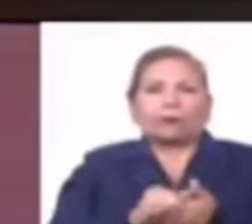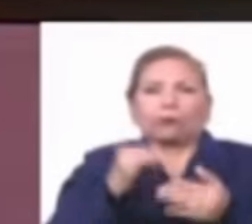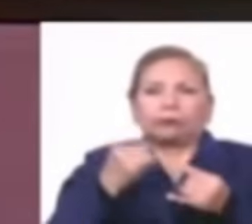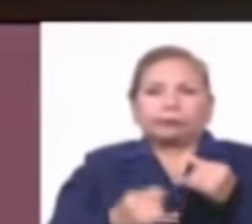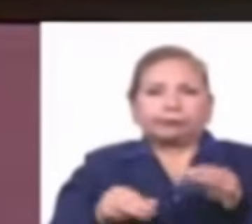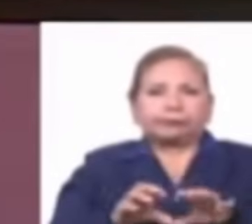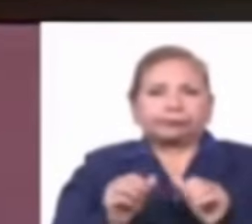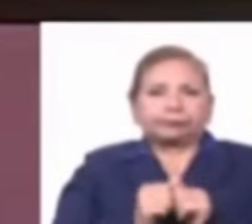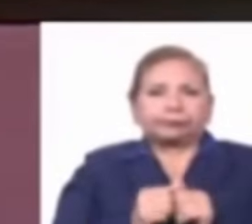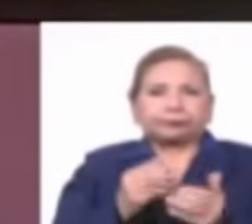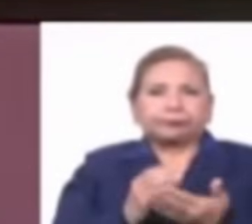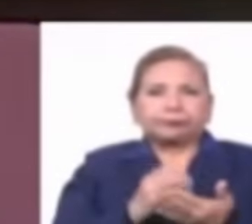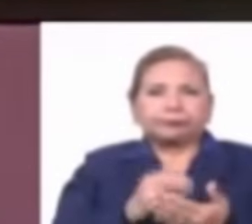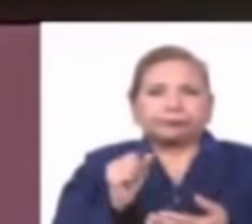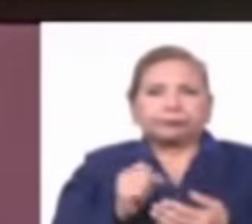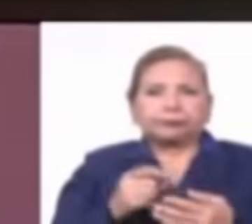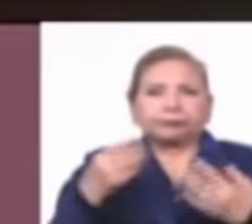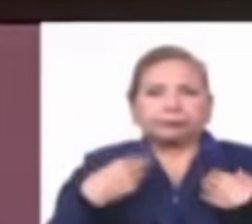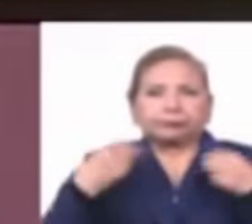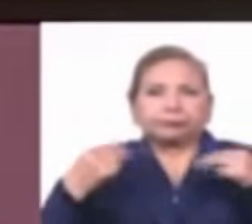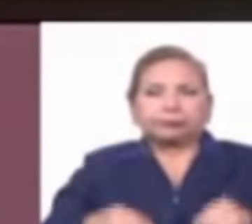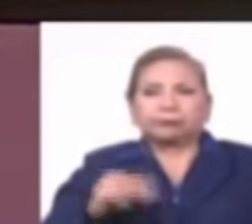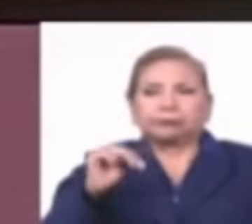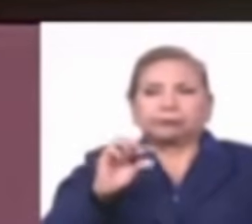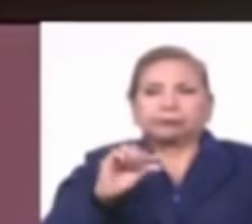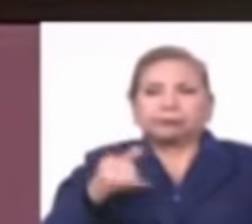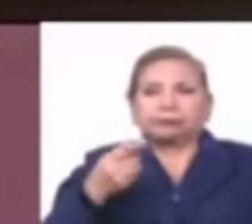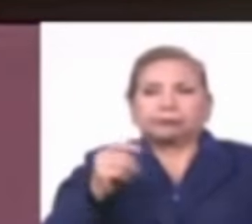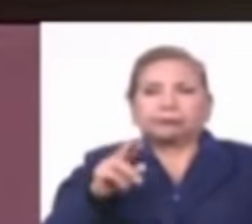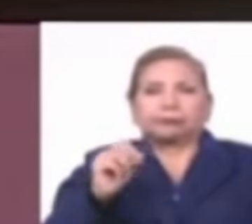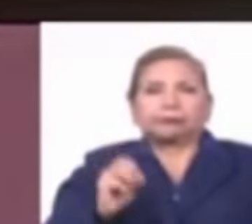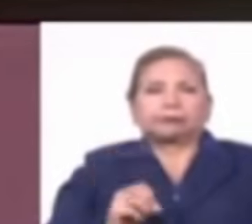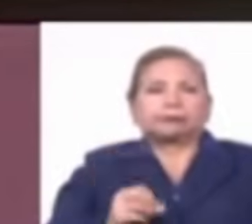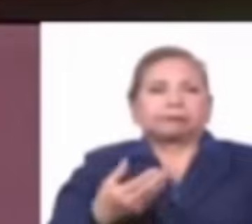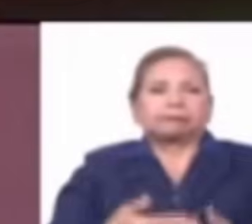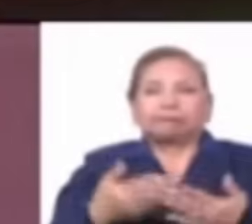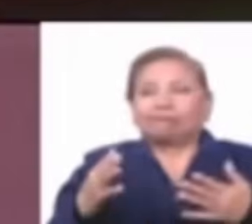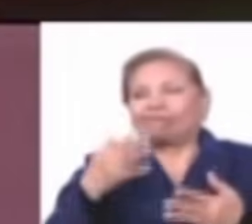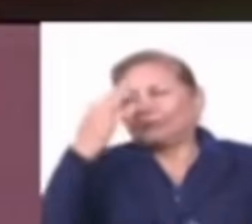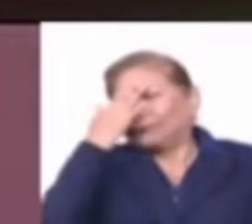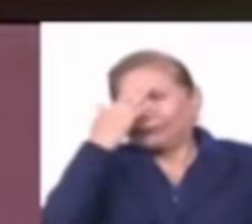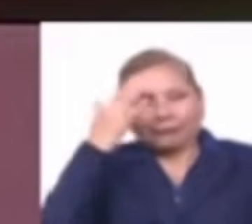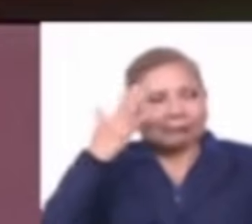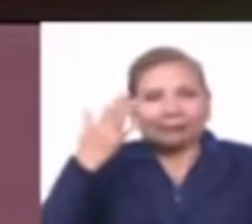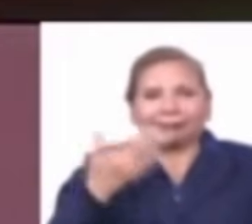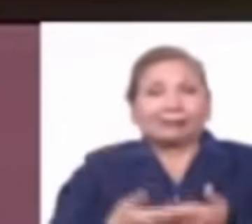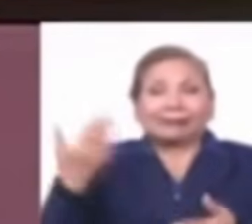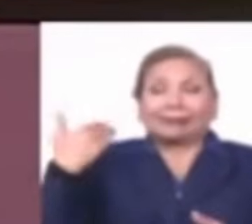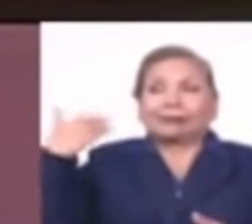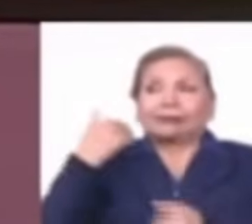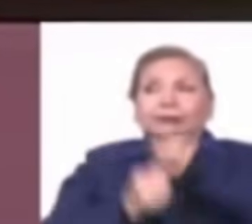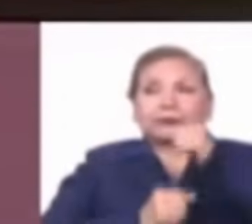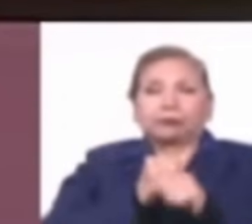Ilegal porque no cumple con la ley 28.821. Por eso es que no hemos firmado el acta. Porque no